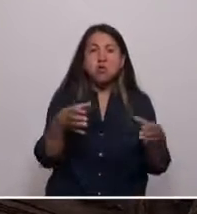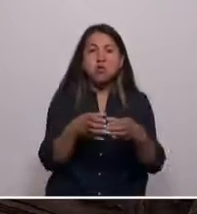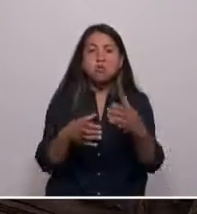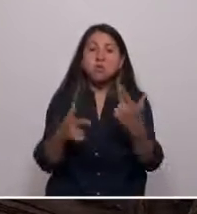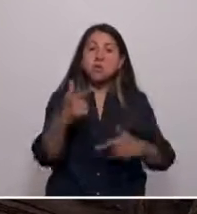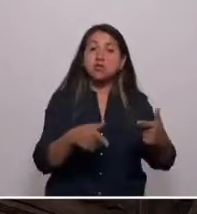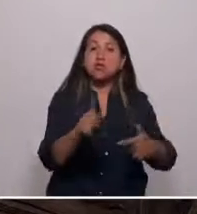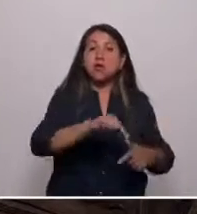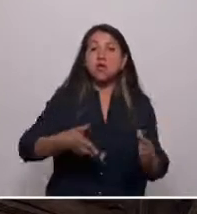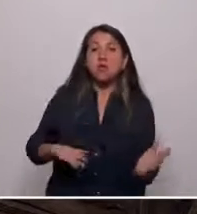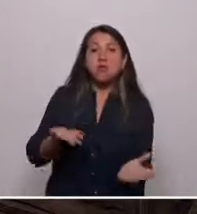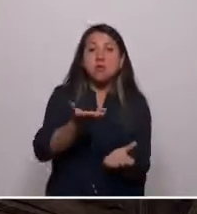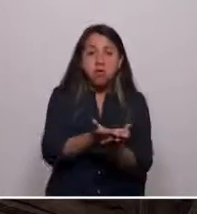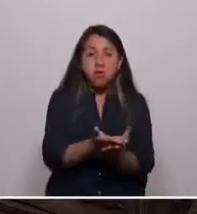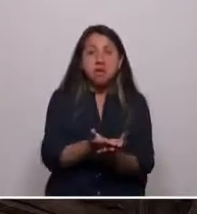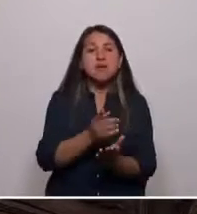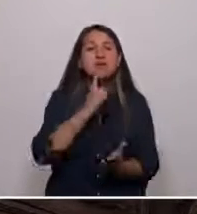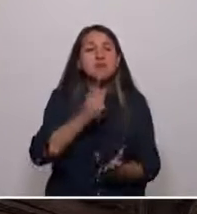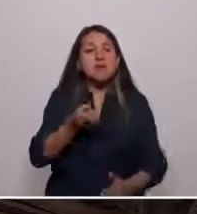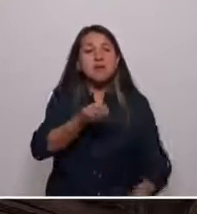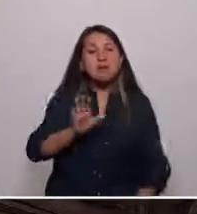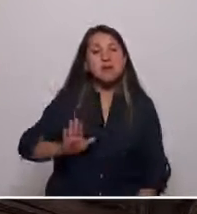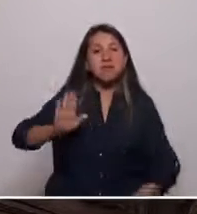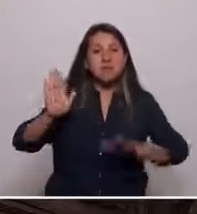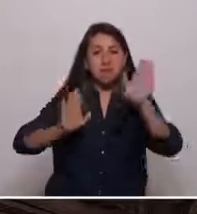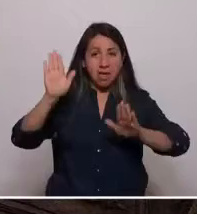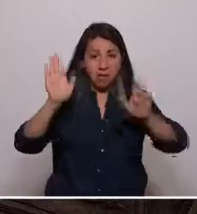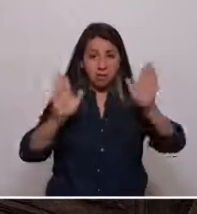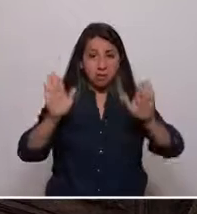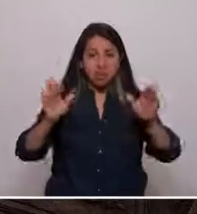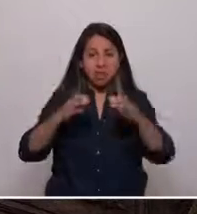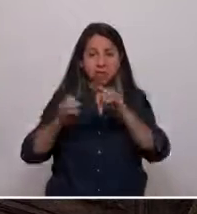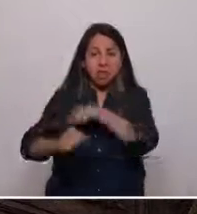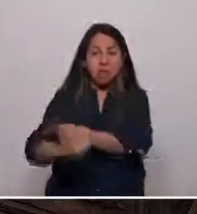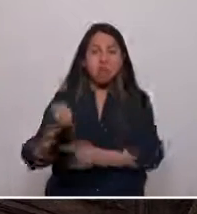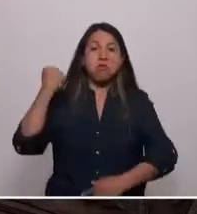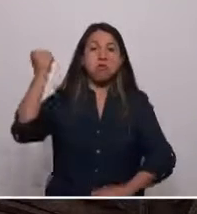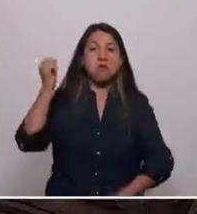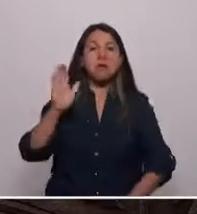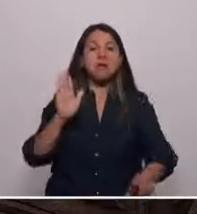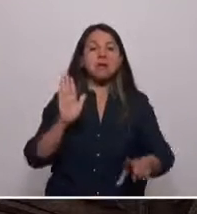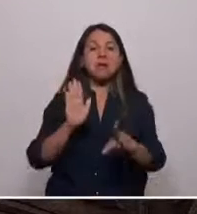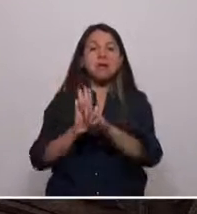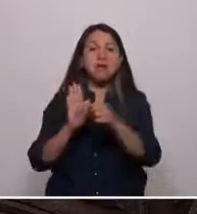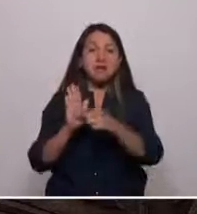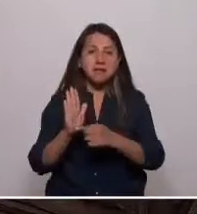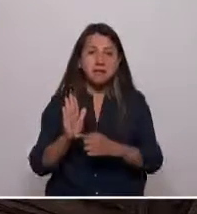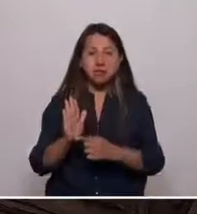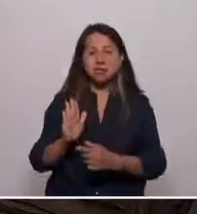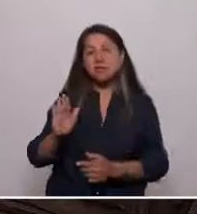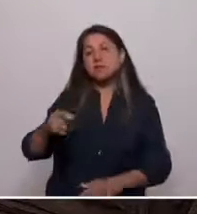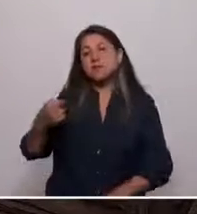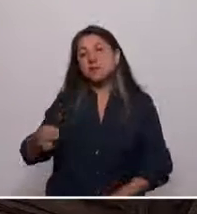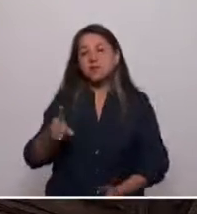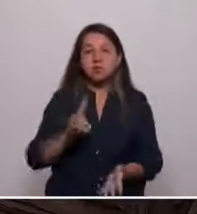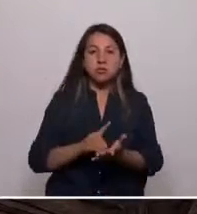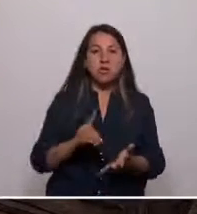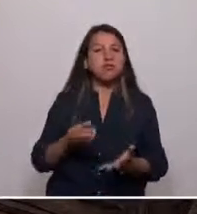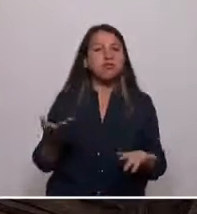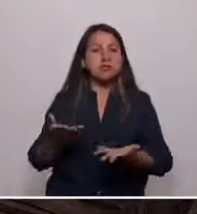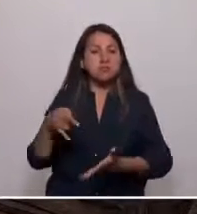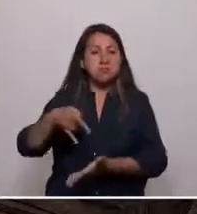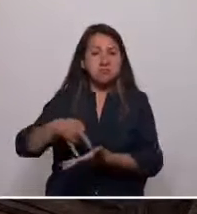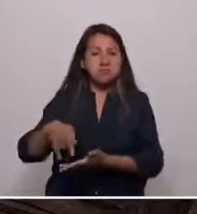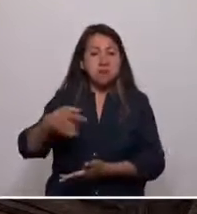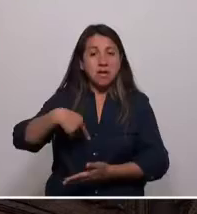la que proponga quiénes son los candidatos para el poder legislativo y ejecutivo. La ciudadanía es la mayoría que